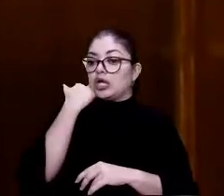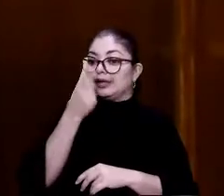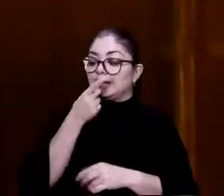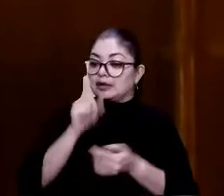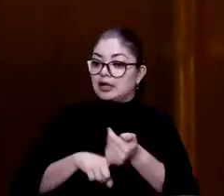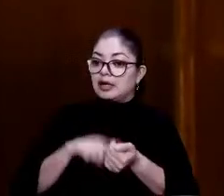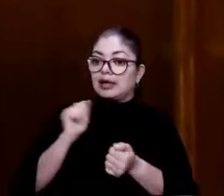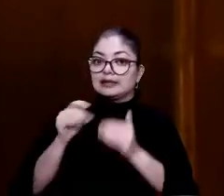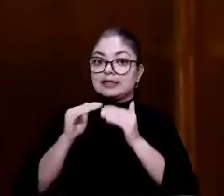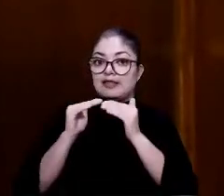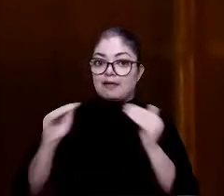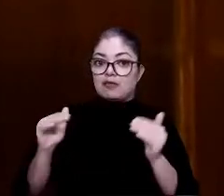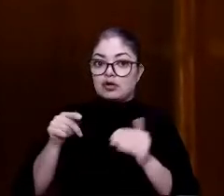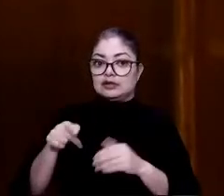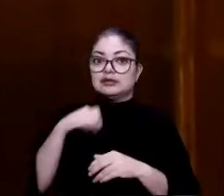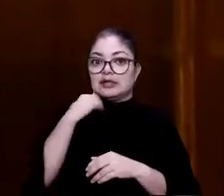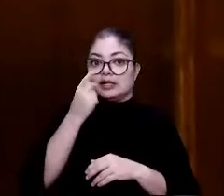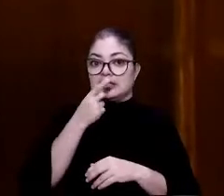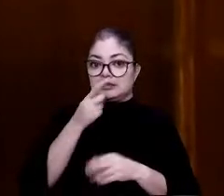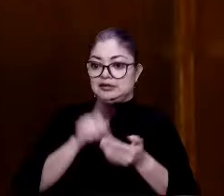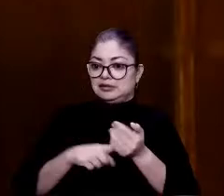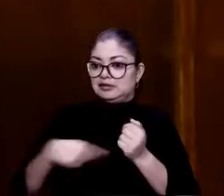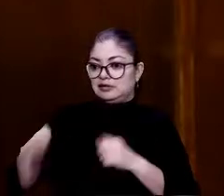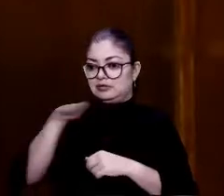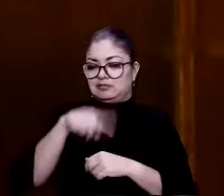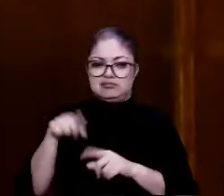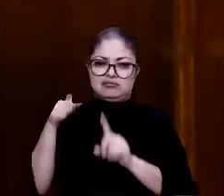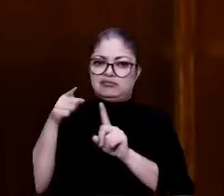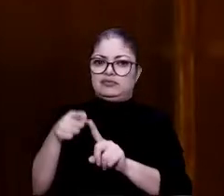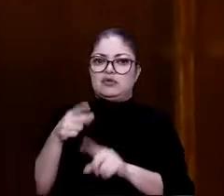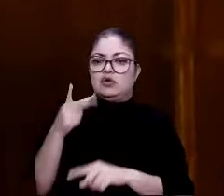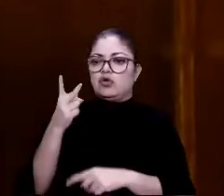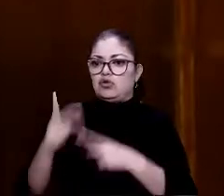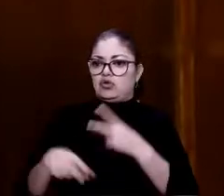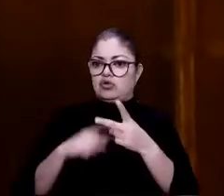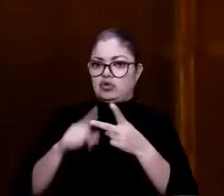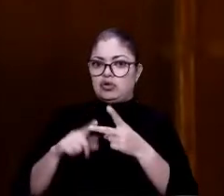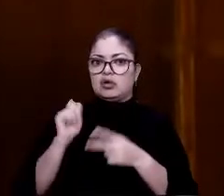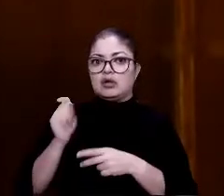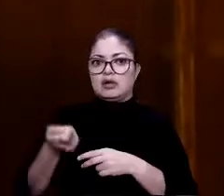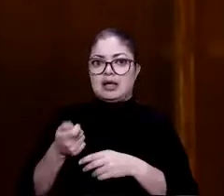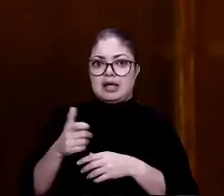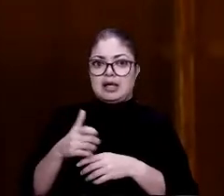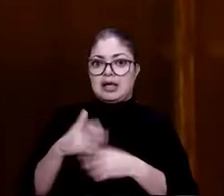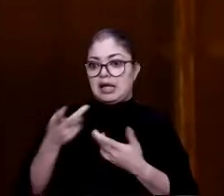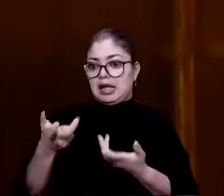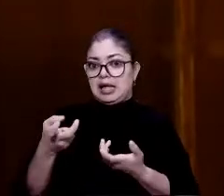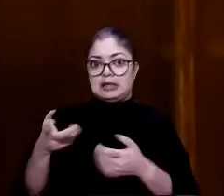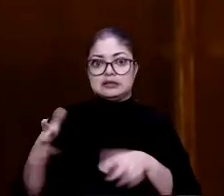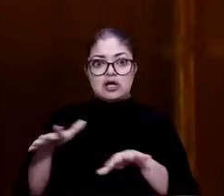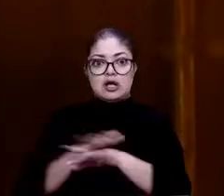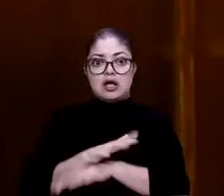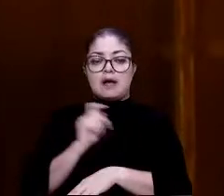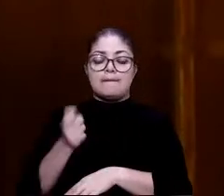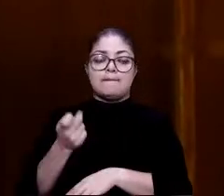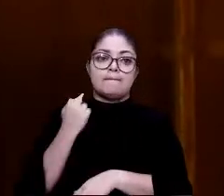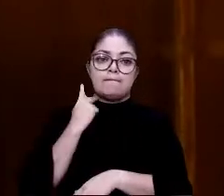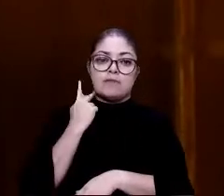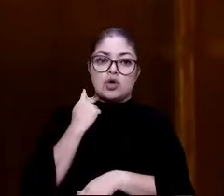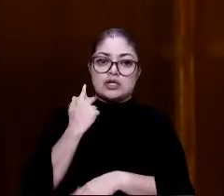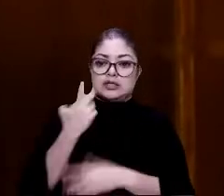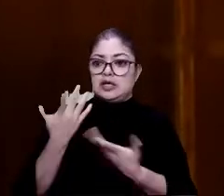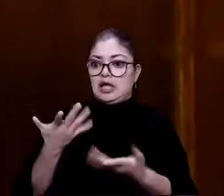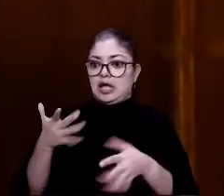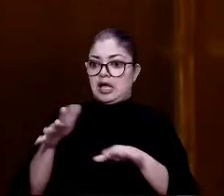ejercicio democrático que no sea afín a ustedes. Dos. Con su arribo, ¿qué ha cambiado o qué va a cambiar en política pública